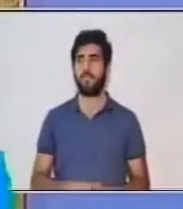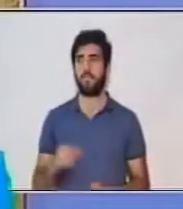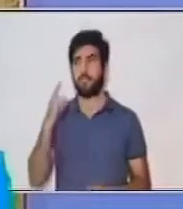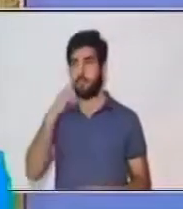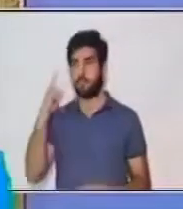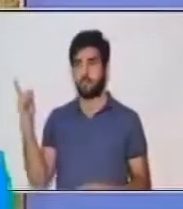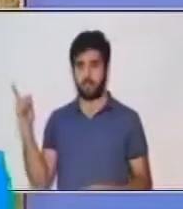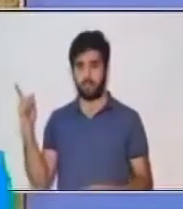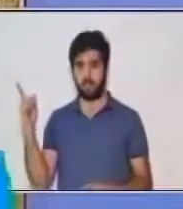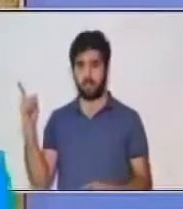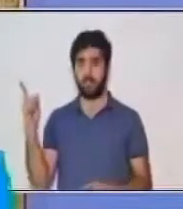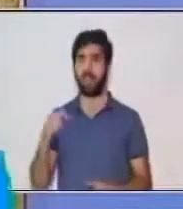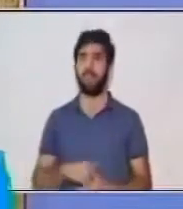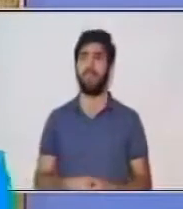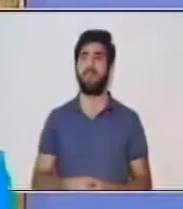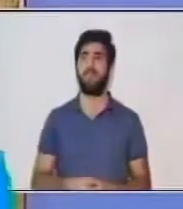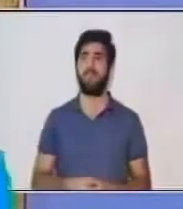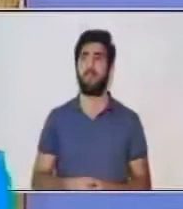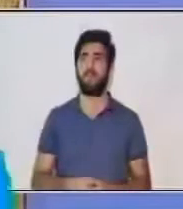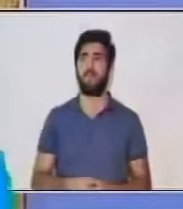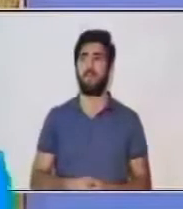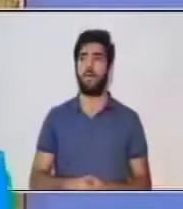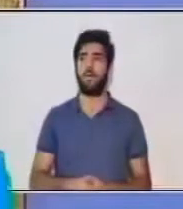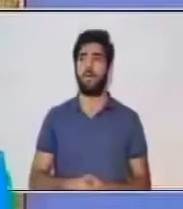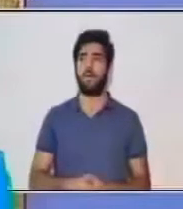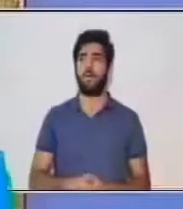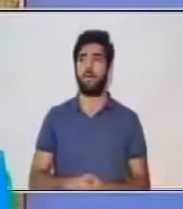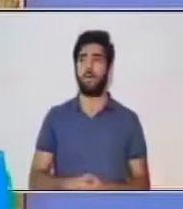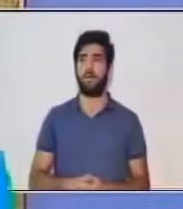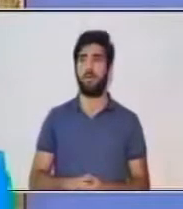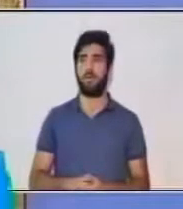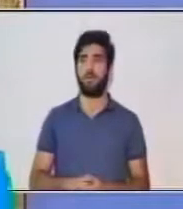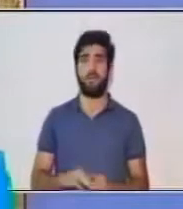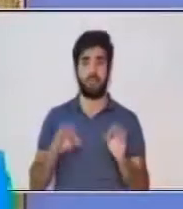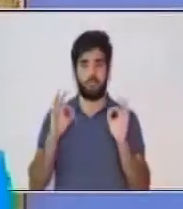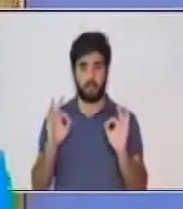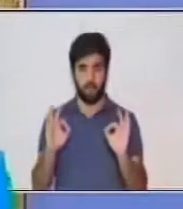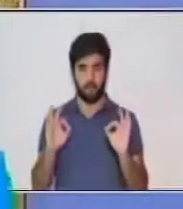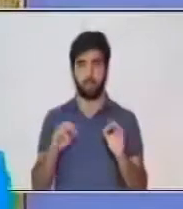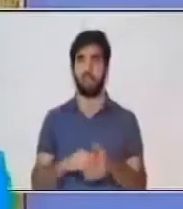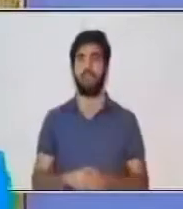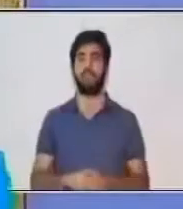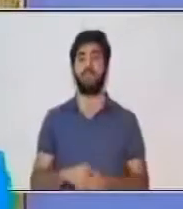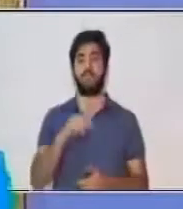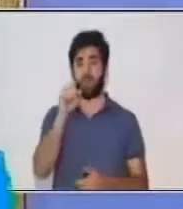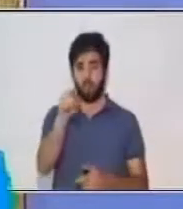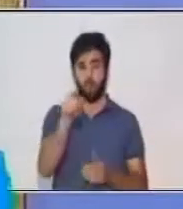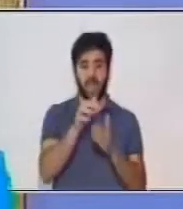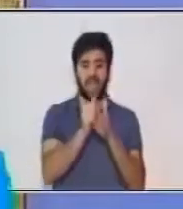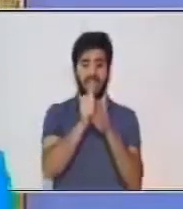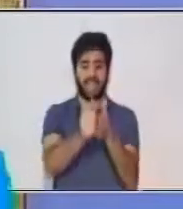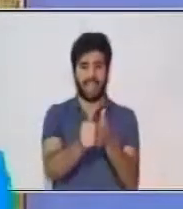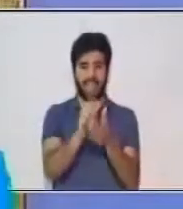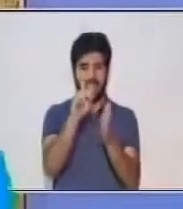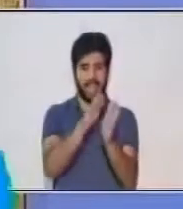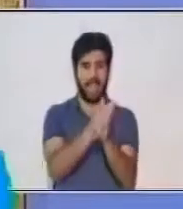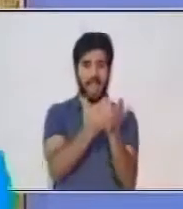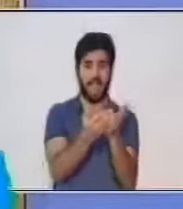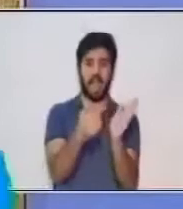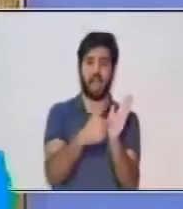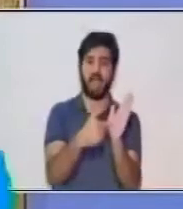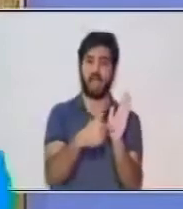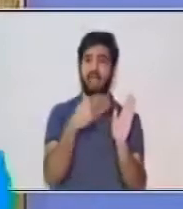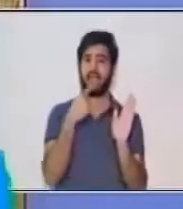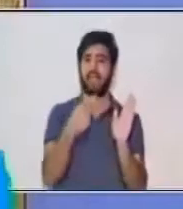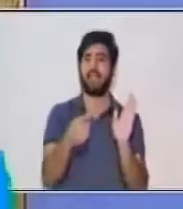Acercándose a los ejes. ¿Sí? Bien, chicos. En su guía de autoaprendizaje ustedes